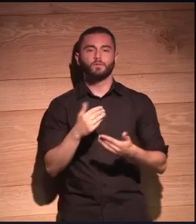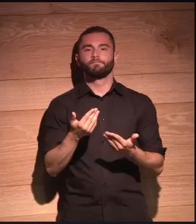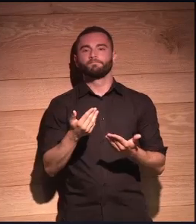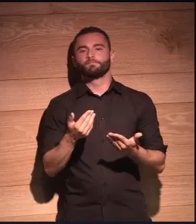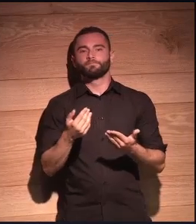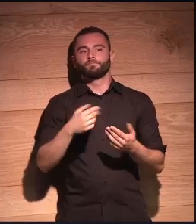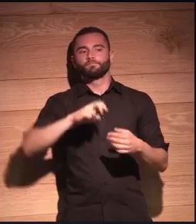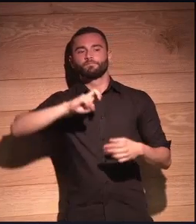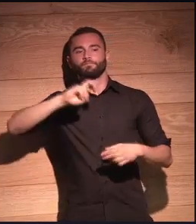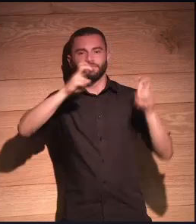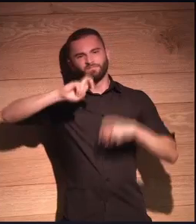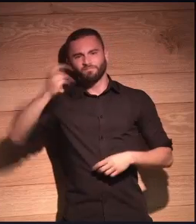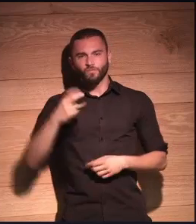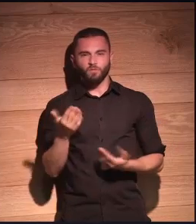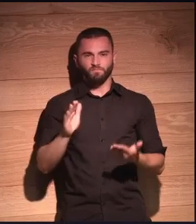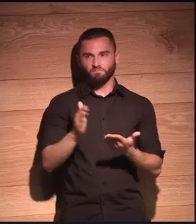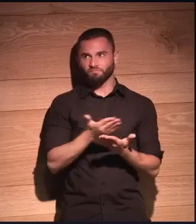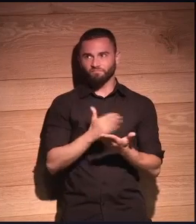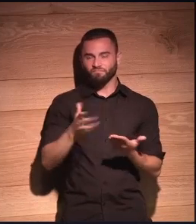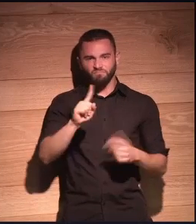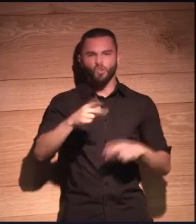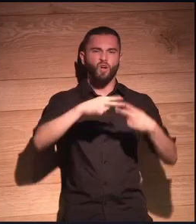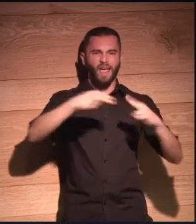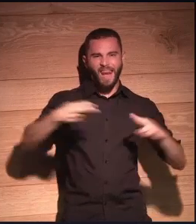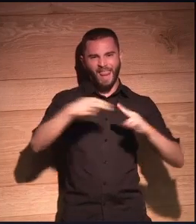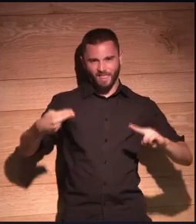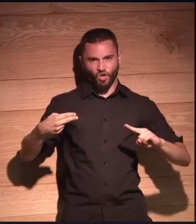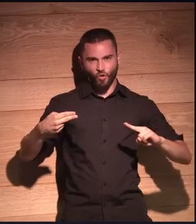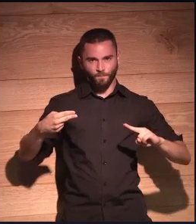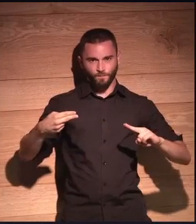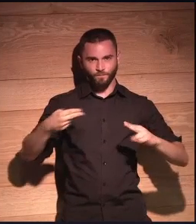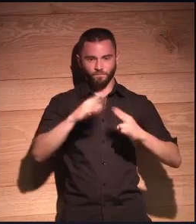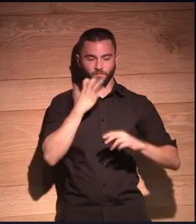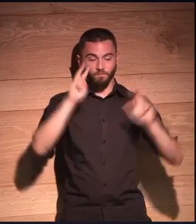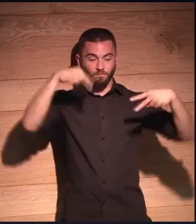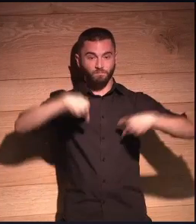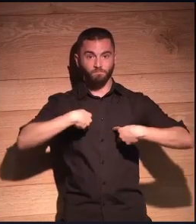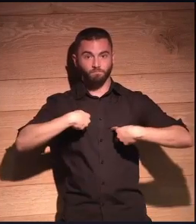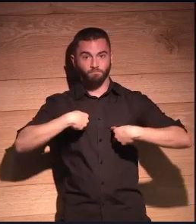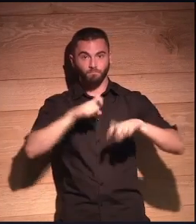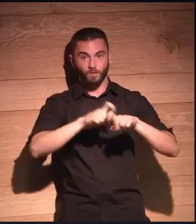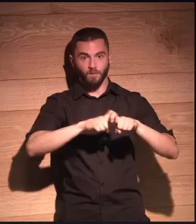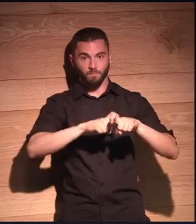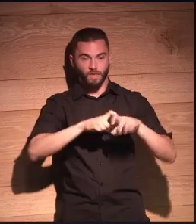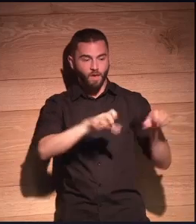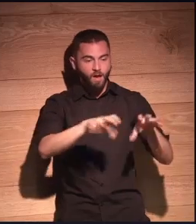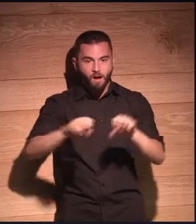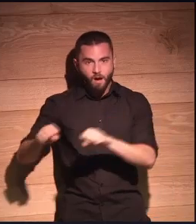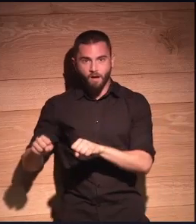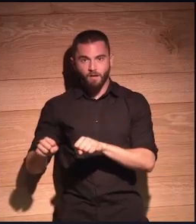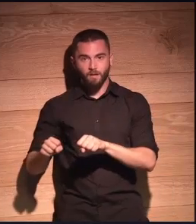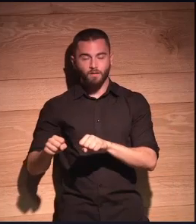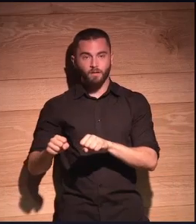poética. No sé si poética, yo creo que es algo genético. O sea, si nos vemos como especies, somos especies invasivas. O